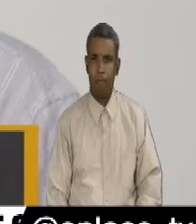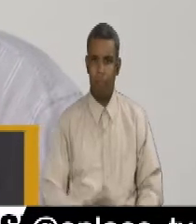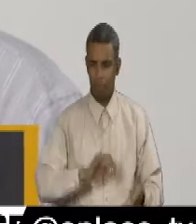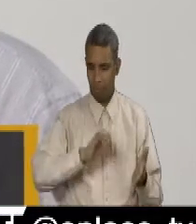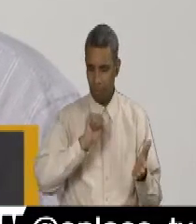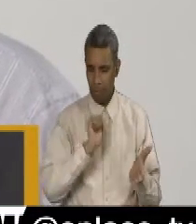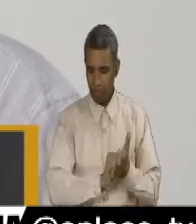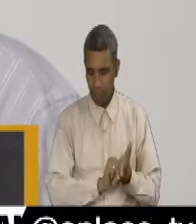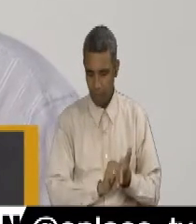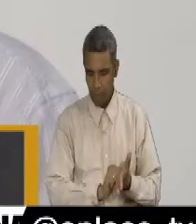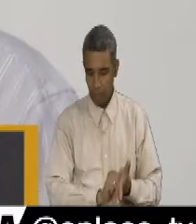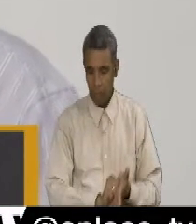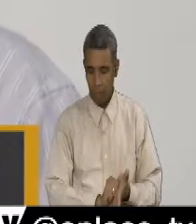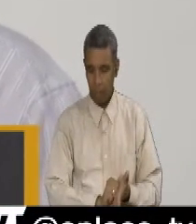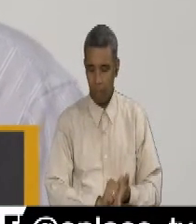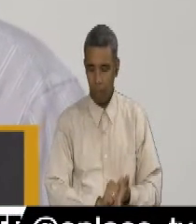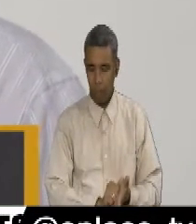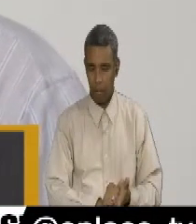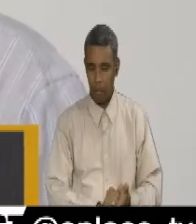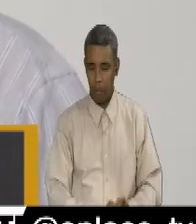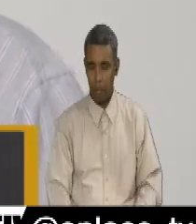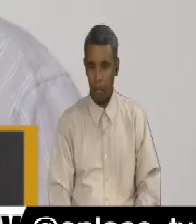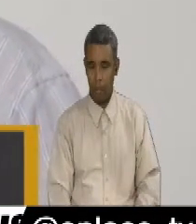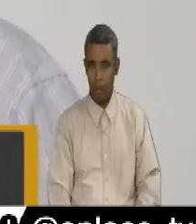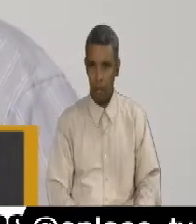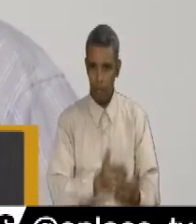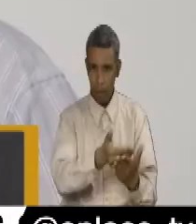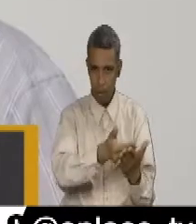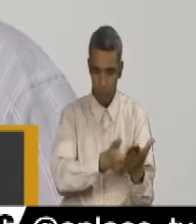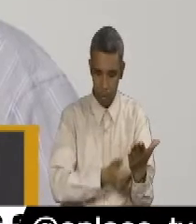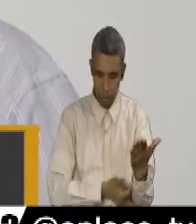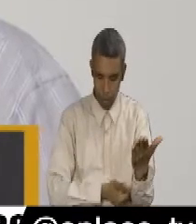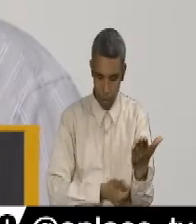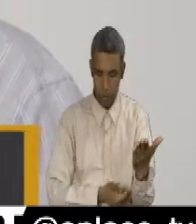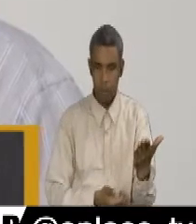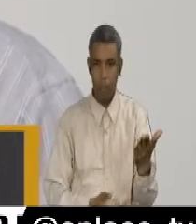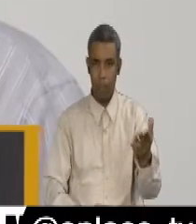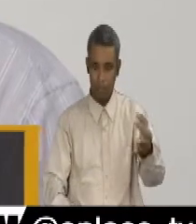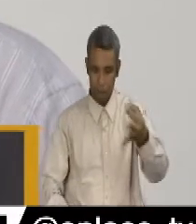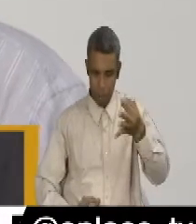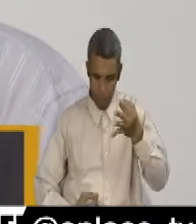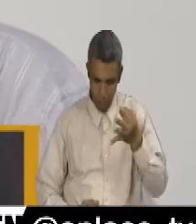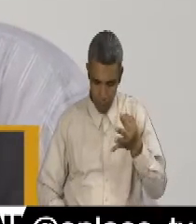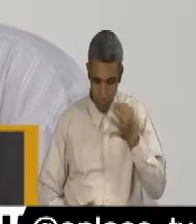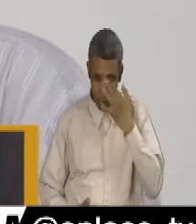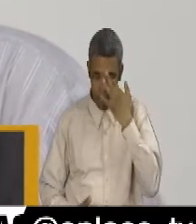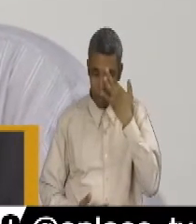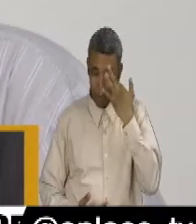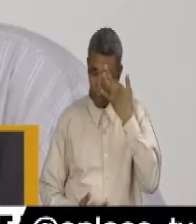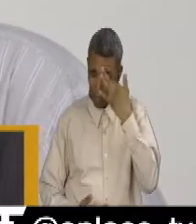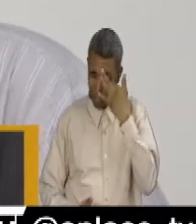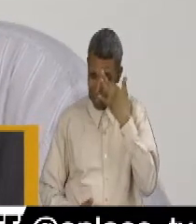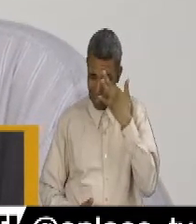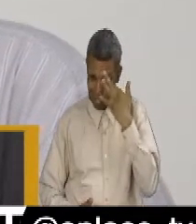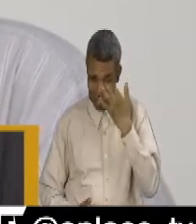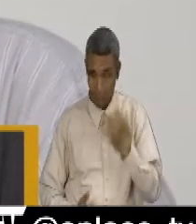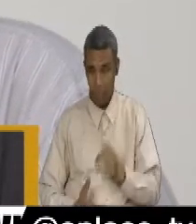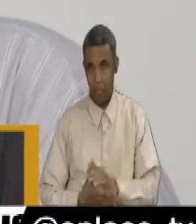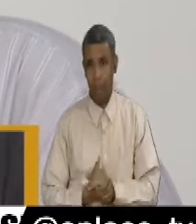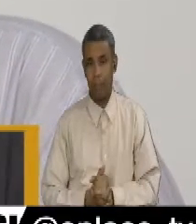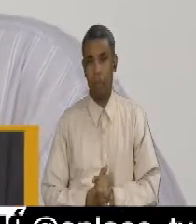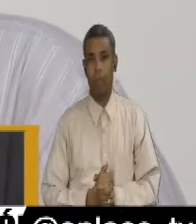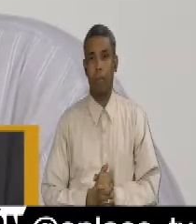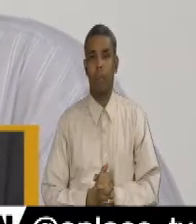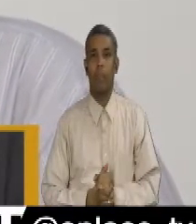18 meses abandonada completamente, donde tuvimos saqueos, donde tuvimos una cantidad de situaciones